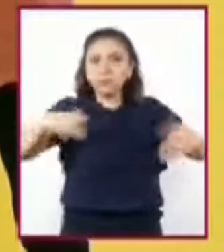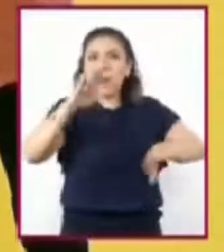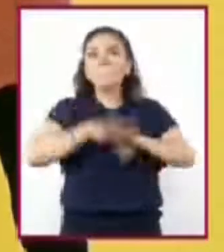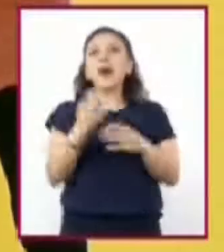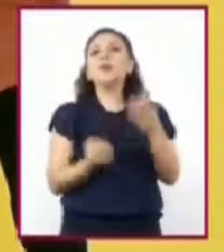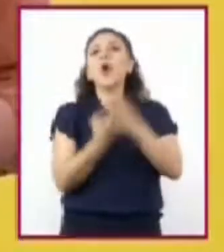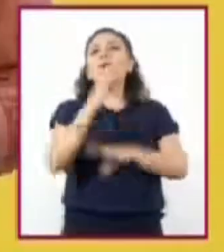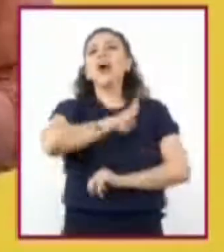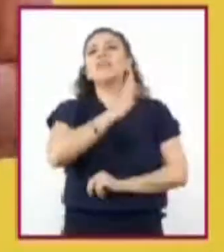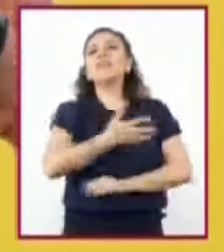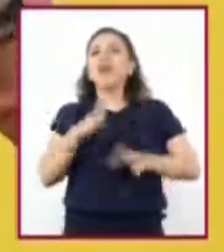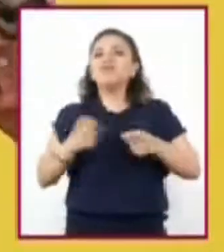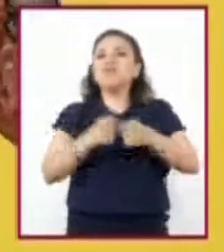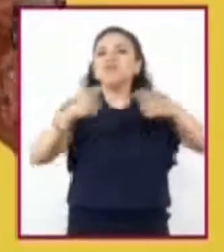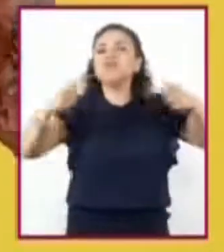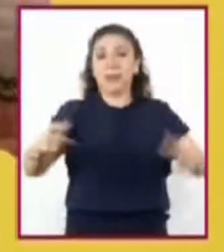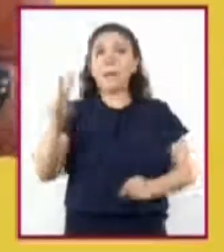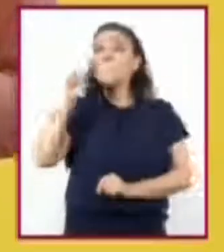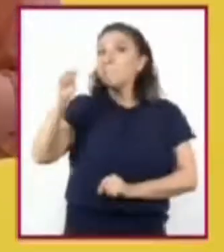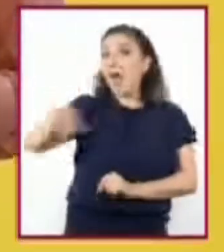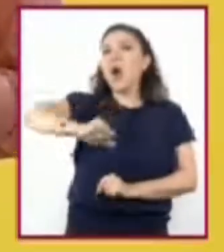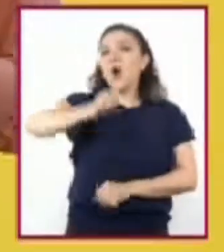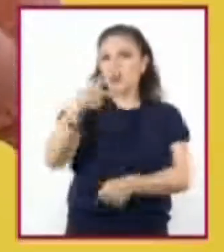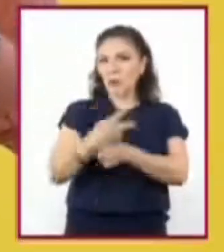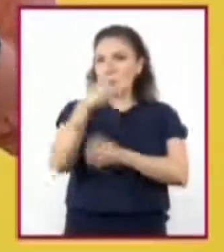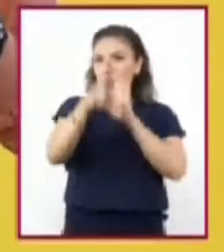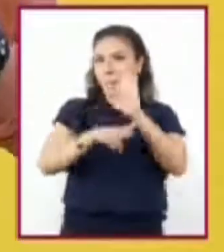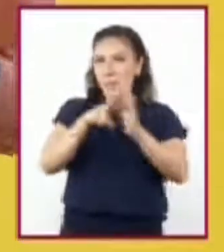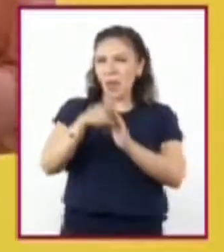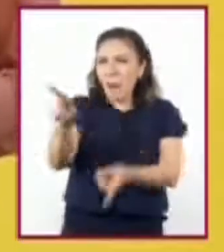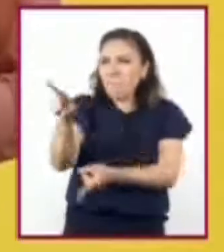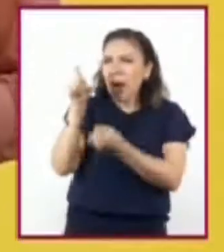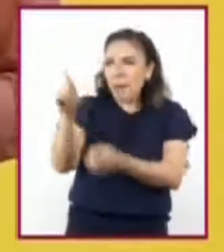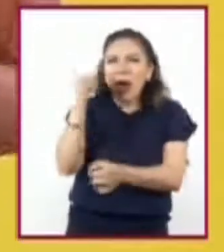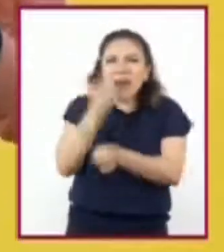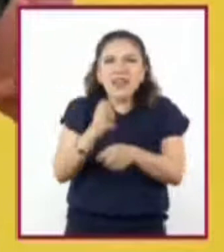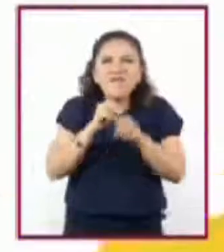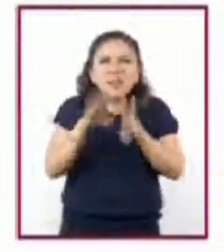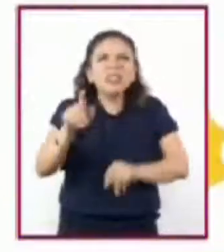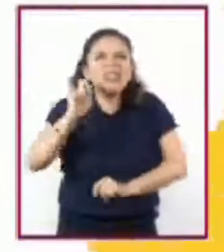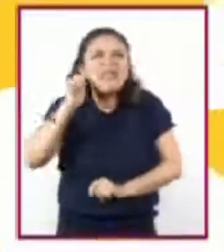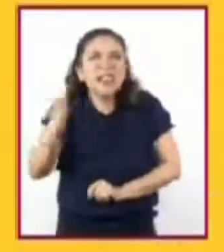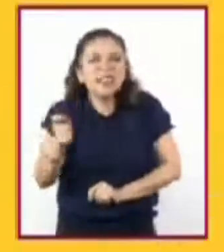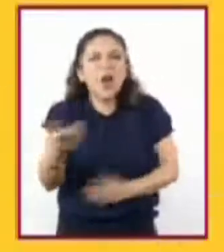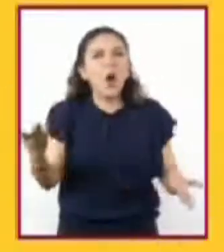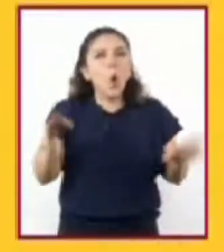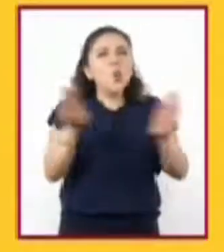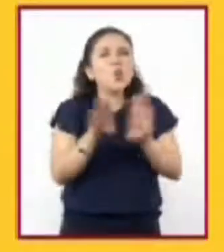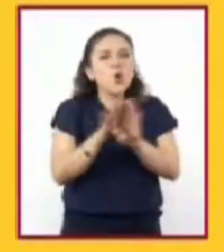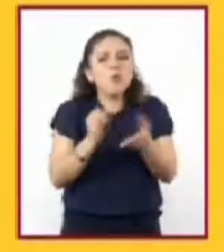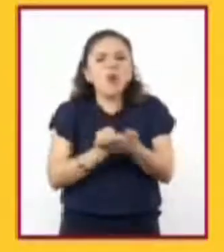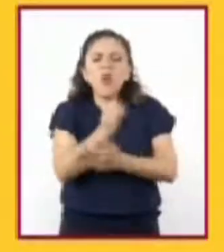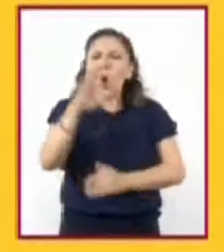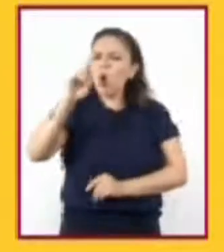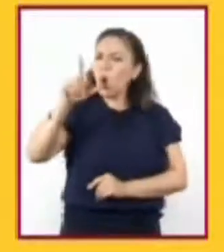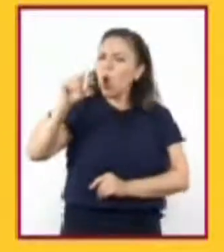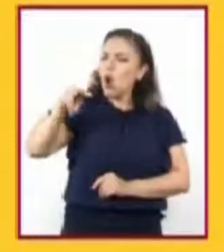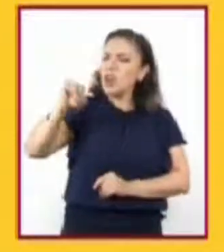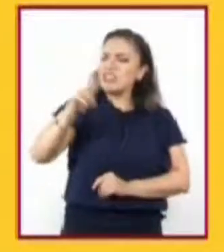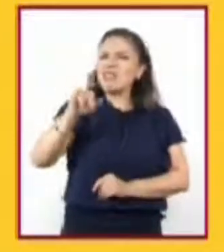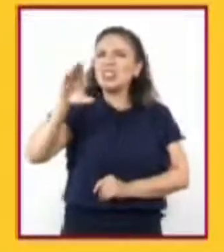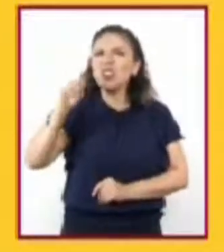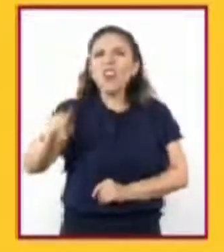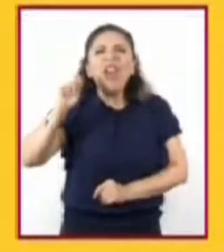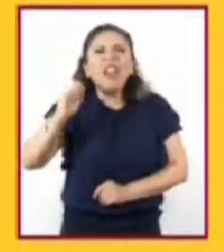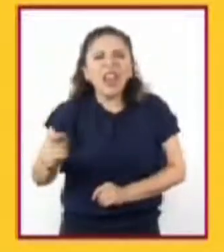Nueva España. Vean el siguiente video y obtengan información acerca de cómo definir colonización. ¿Por qué